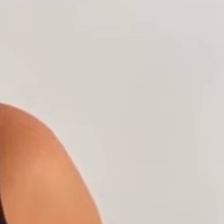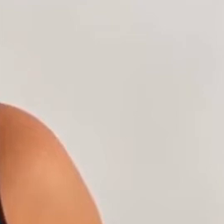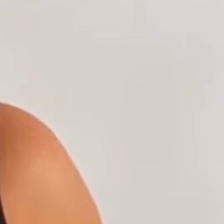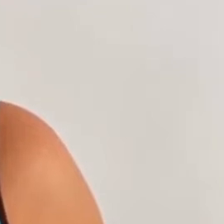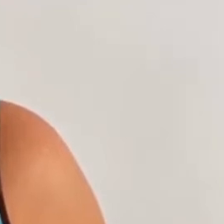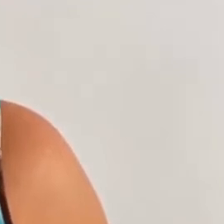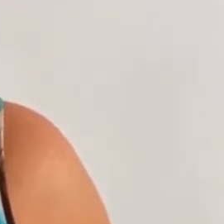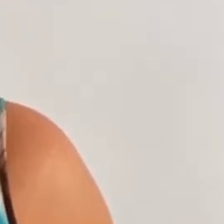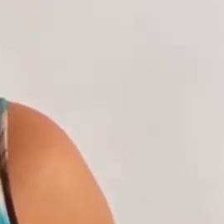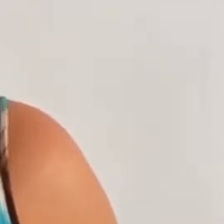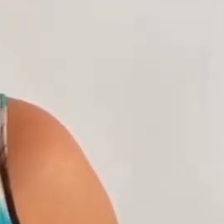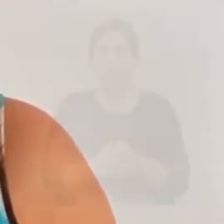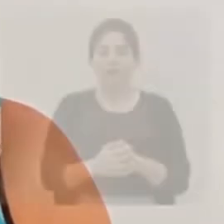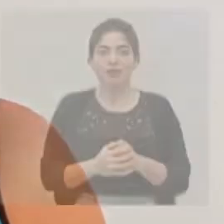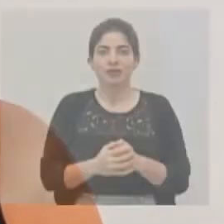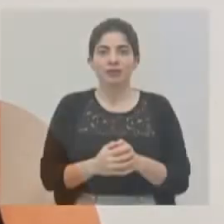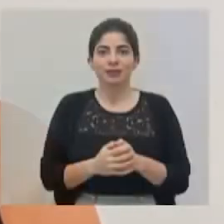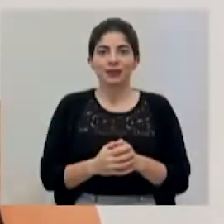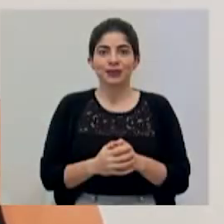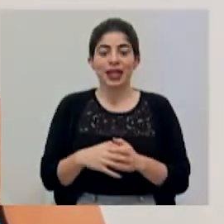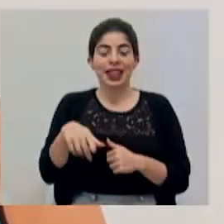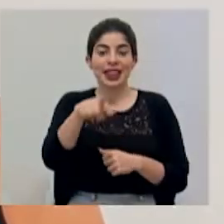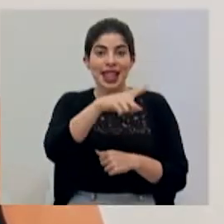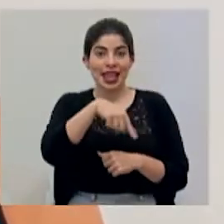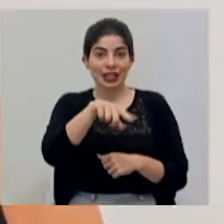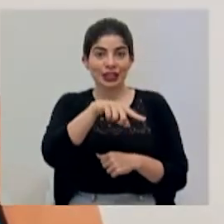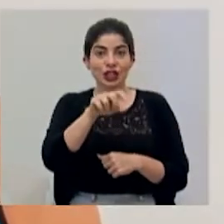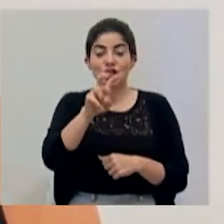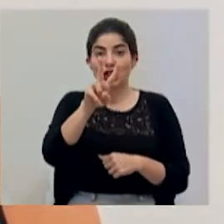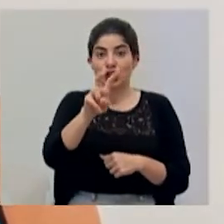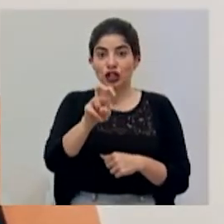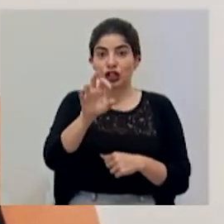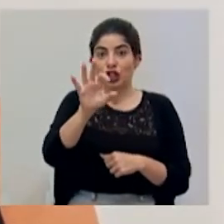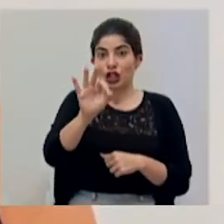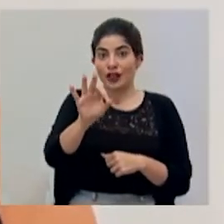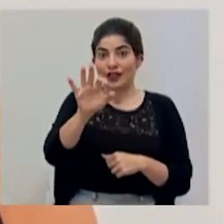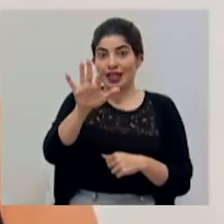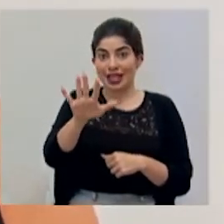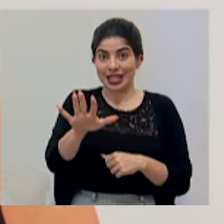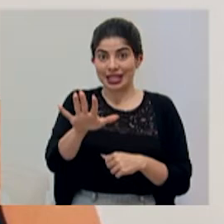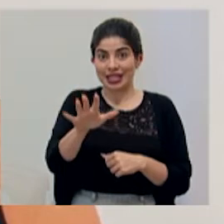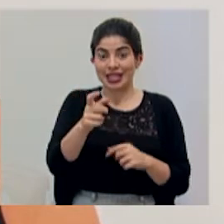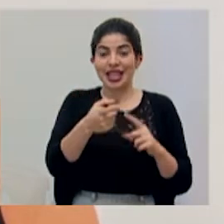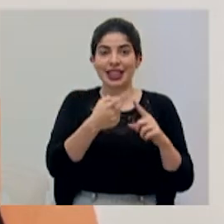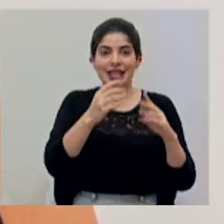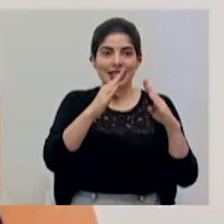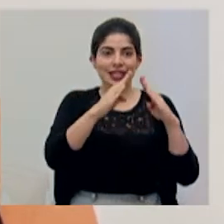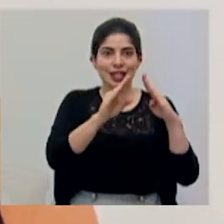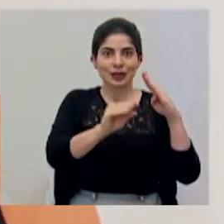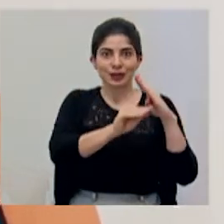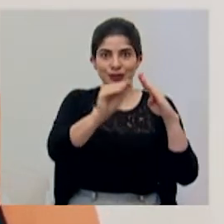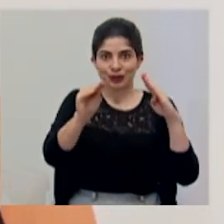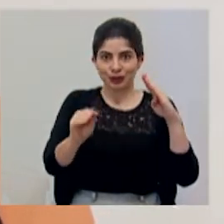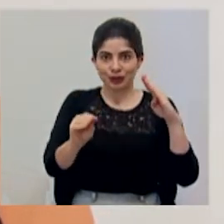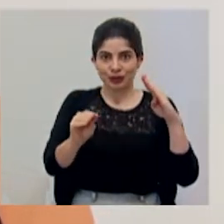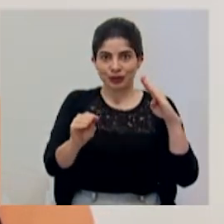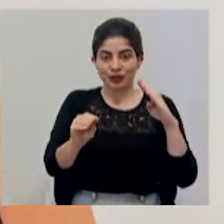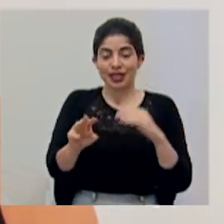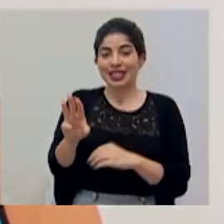por COVID-19, de los cuales 295 son por nexo epidemiológico